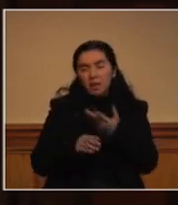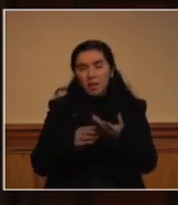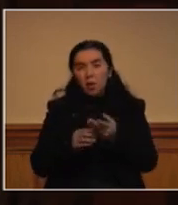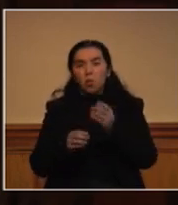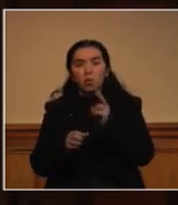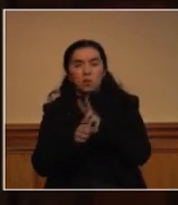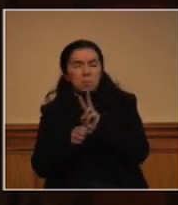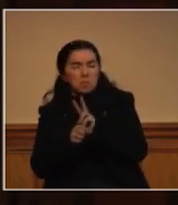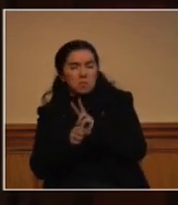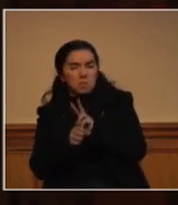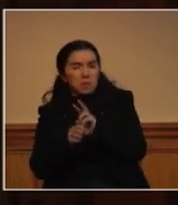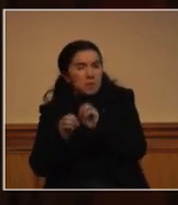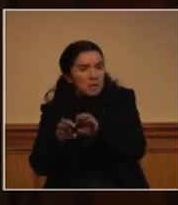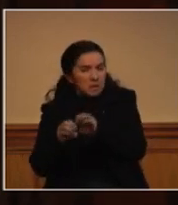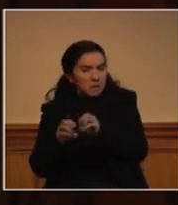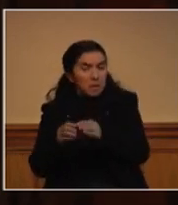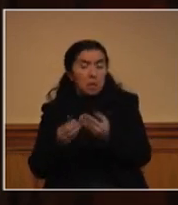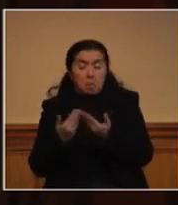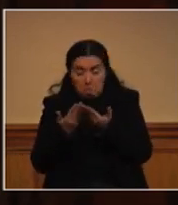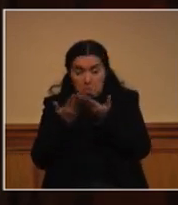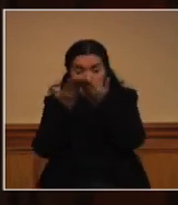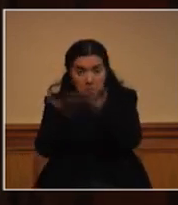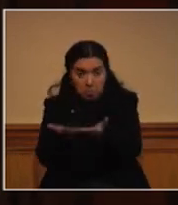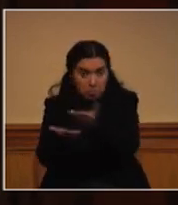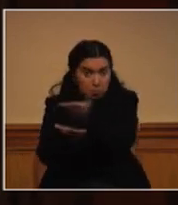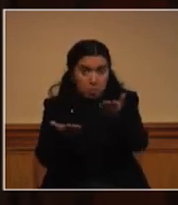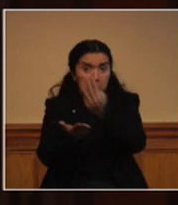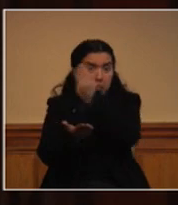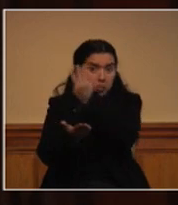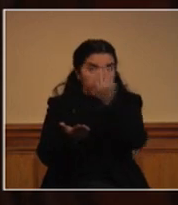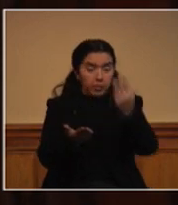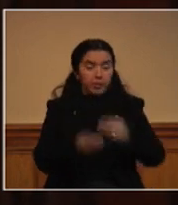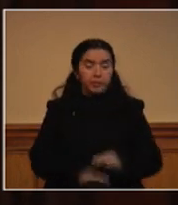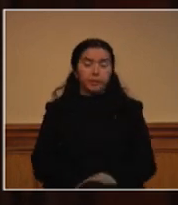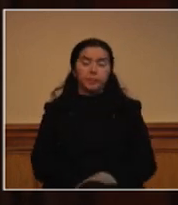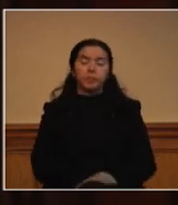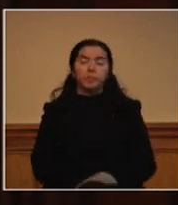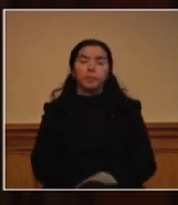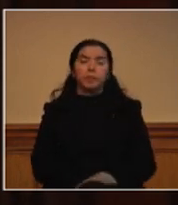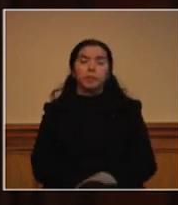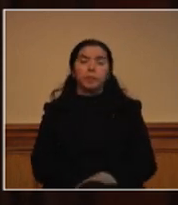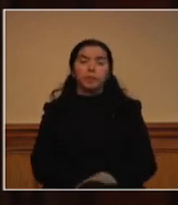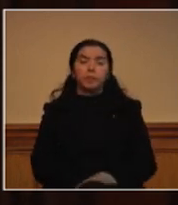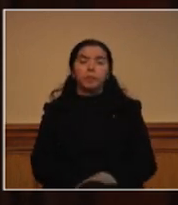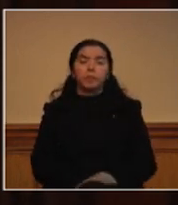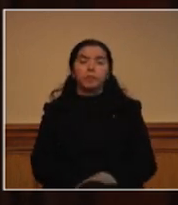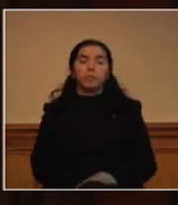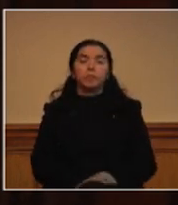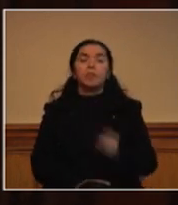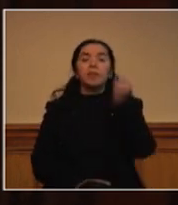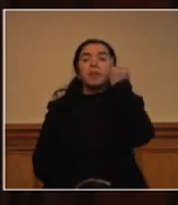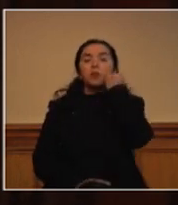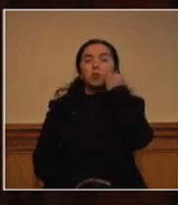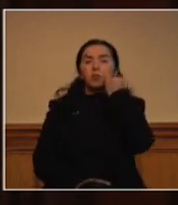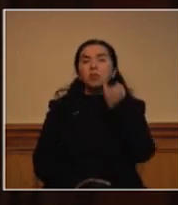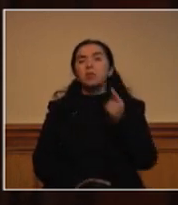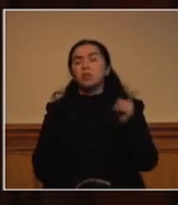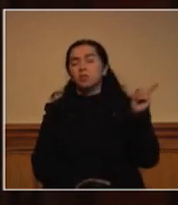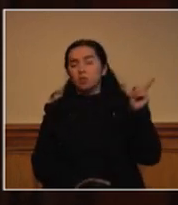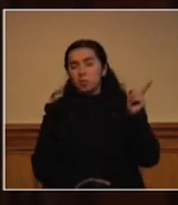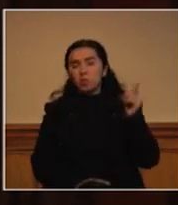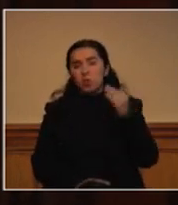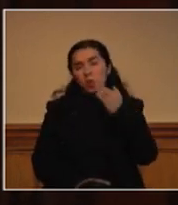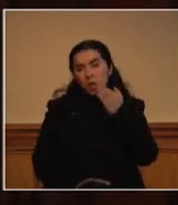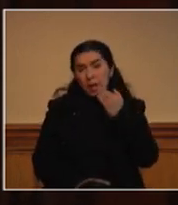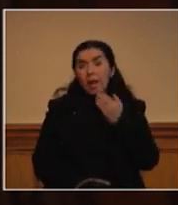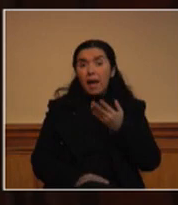de enseñanza para ponerlos a disposición a través de la red. A nivel de asociaciones, el movimiento asociativo tiene